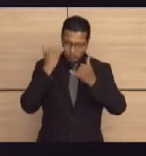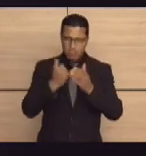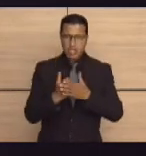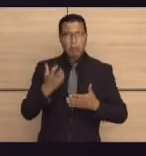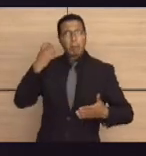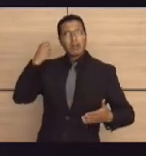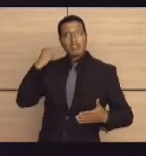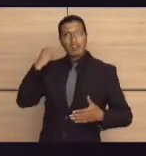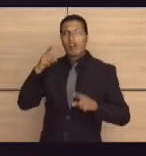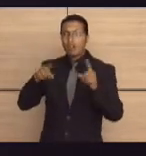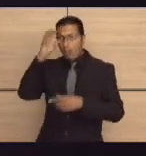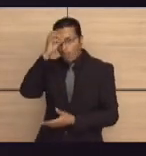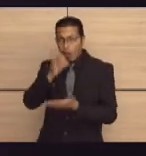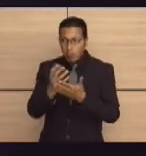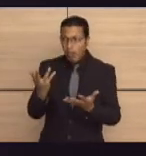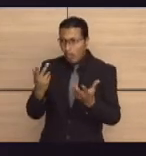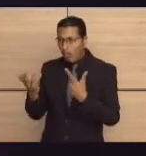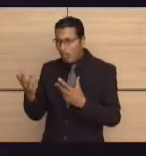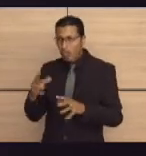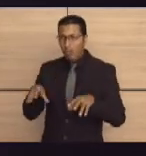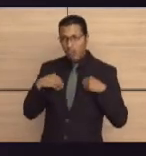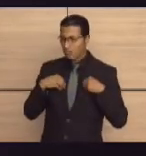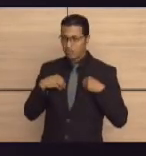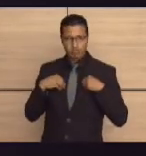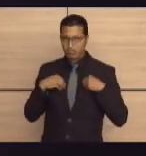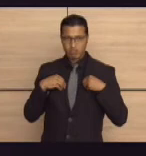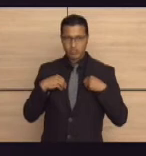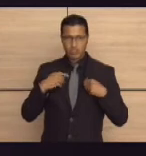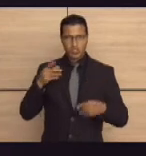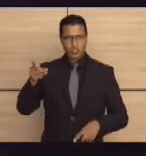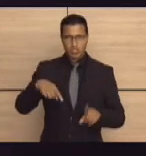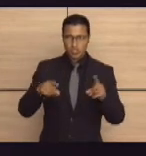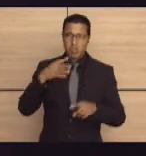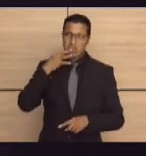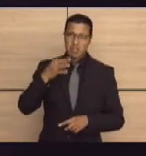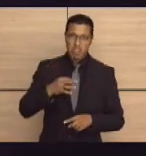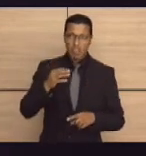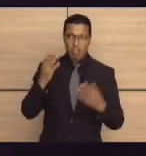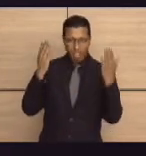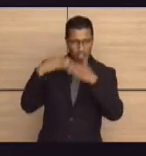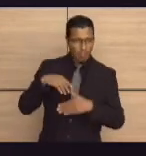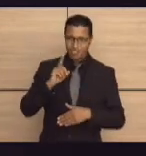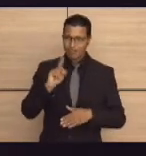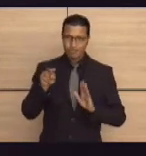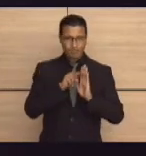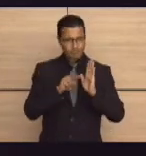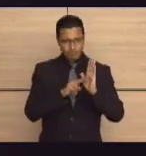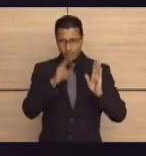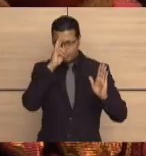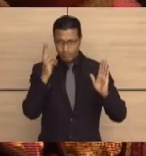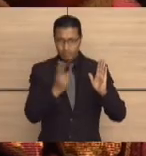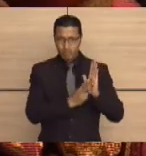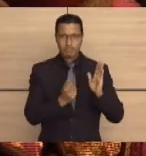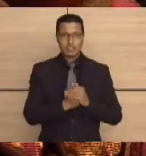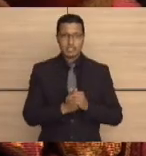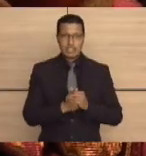en opiniones, no repetir verdades, no educar en dogmas, tener argumentos, conocer el